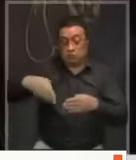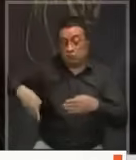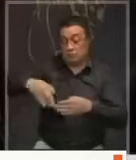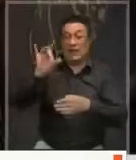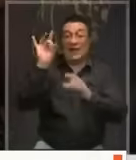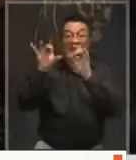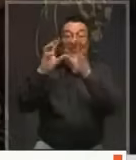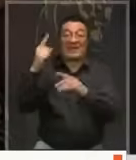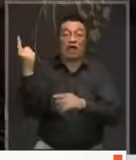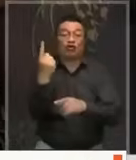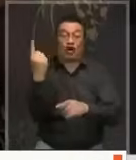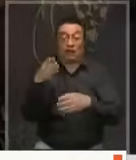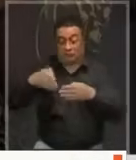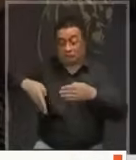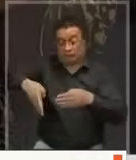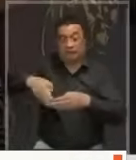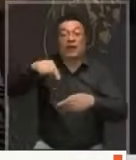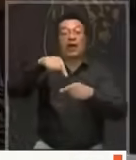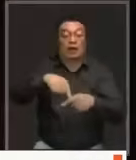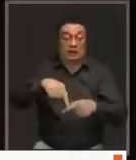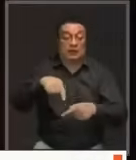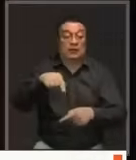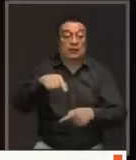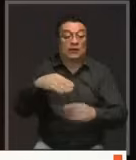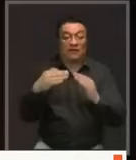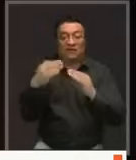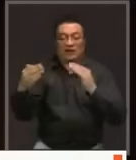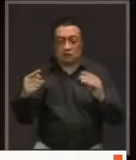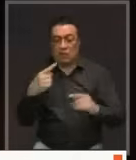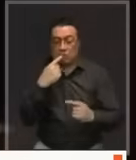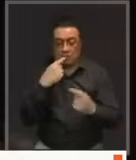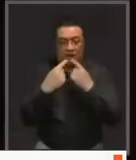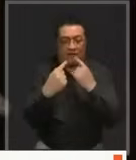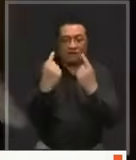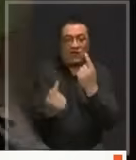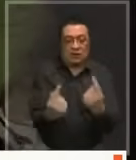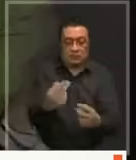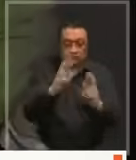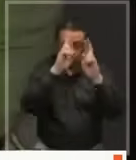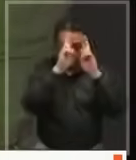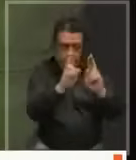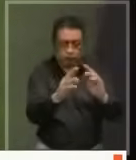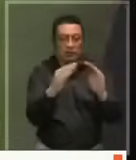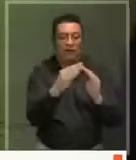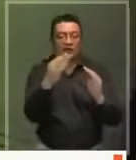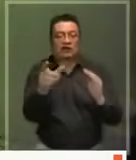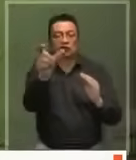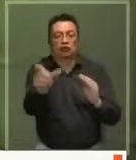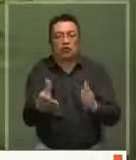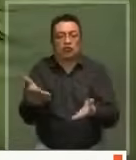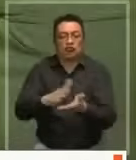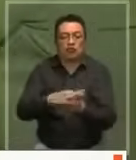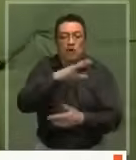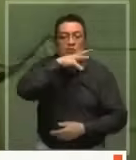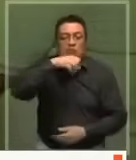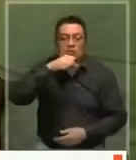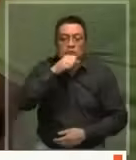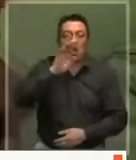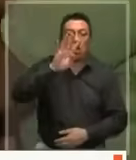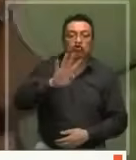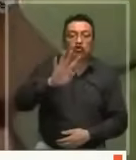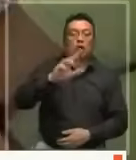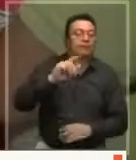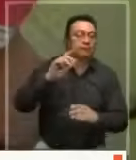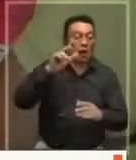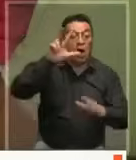como pueden ver, vecinos se han reunido para realizar esta velatón en honor al vecino fallecido, a este adulto mayor de 84